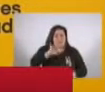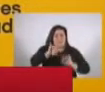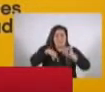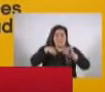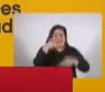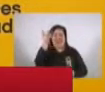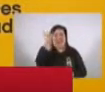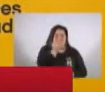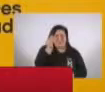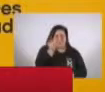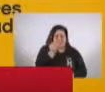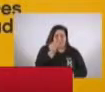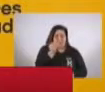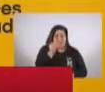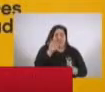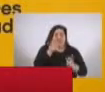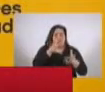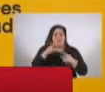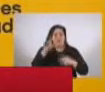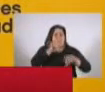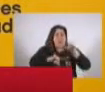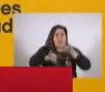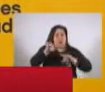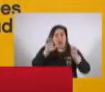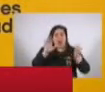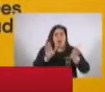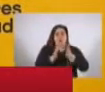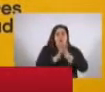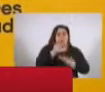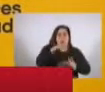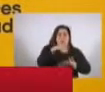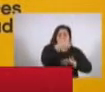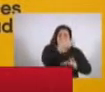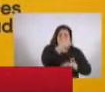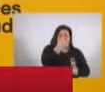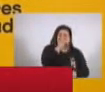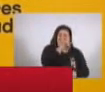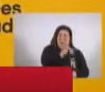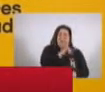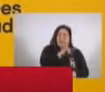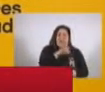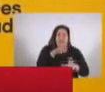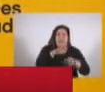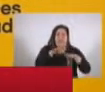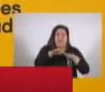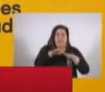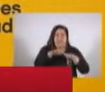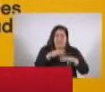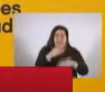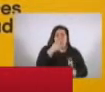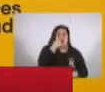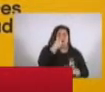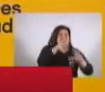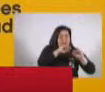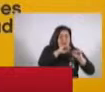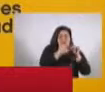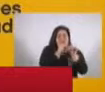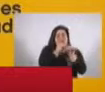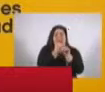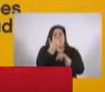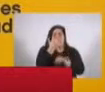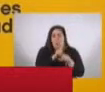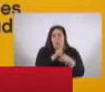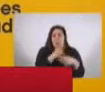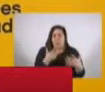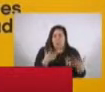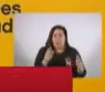plantea. En lugar de una exención impositiva, como sí se hizo en la Ciudad de Buenos Aires, directamente es un subsidio directo, con la idea, por supuesto, de estimular